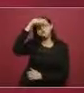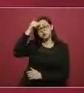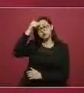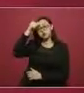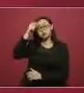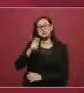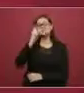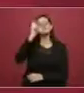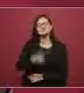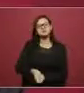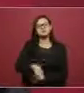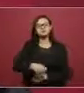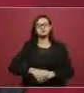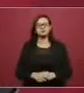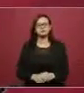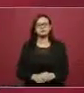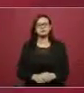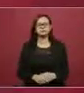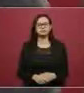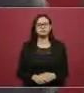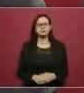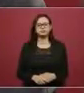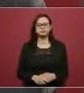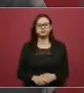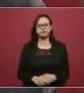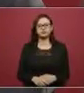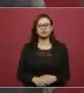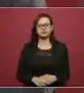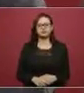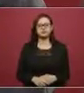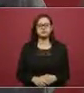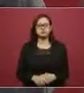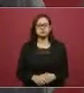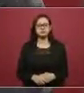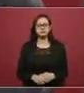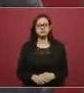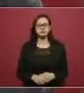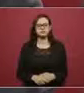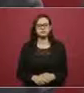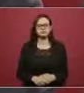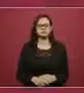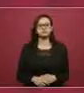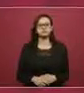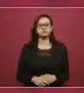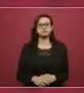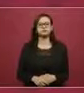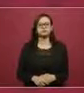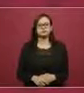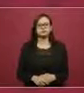que se protejan, se garanticen los derechos